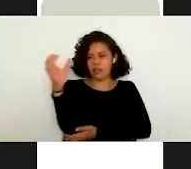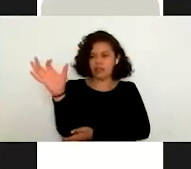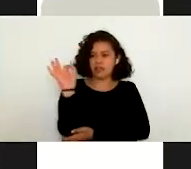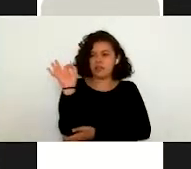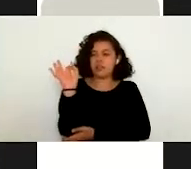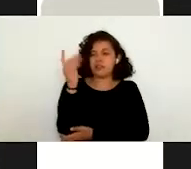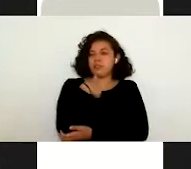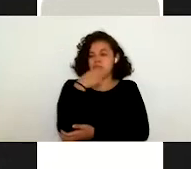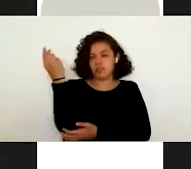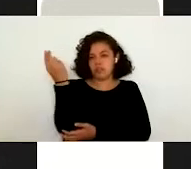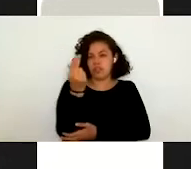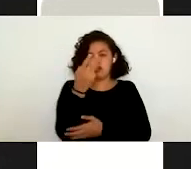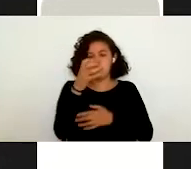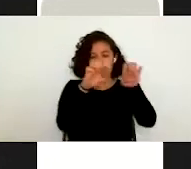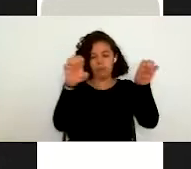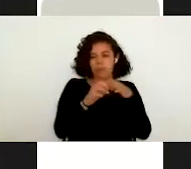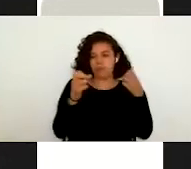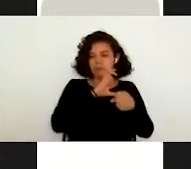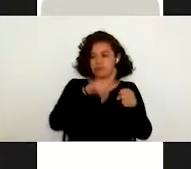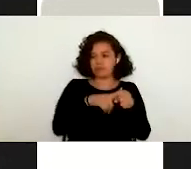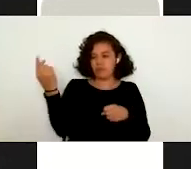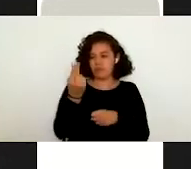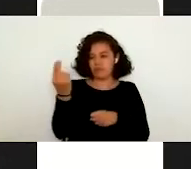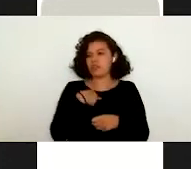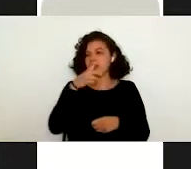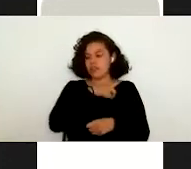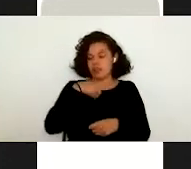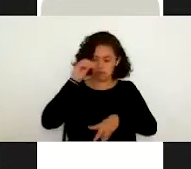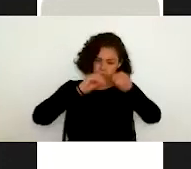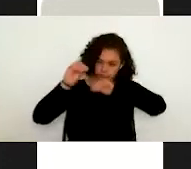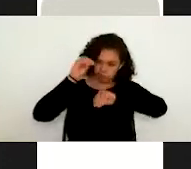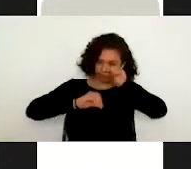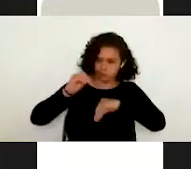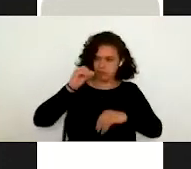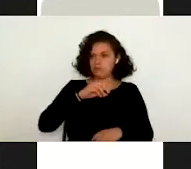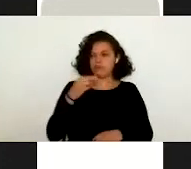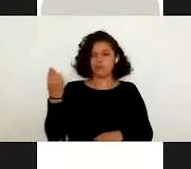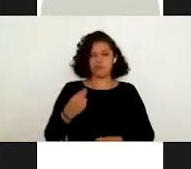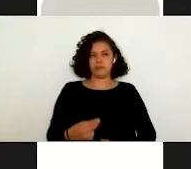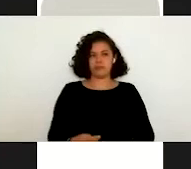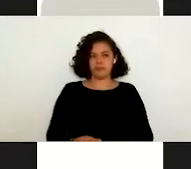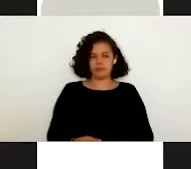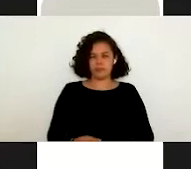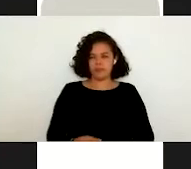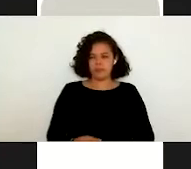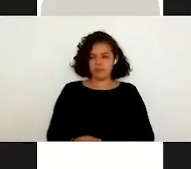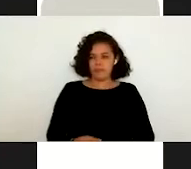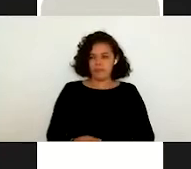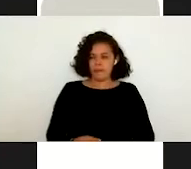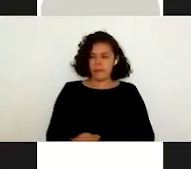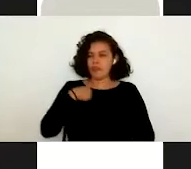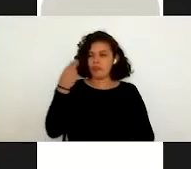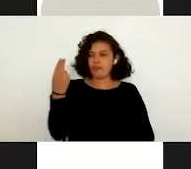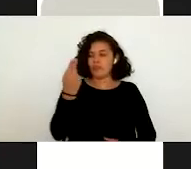necesitamos cierto equipamiento, también va a ser va a estar aquí, ¿no? Todos los recursos que